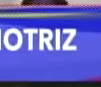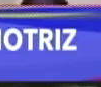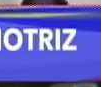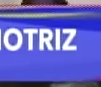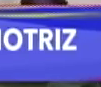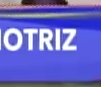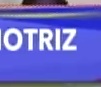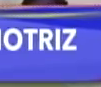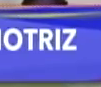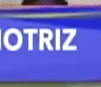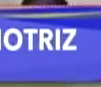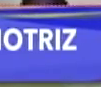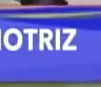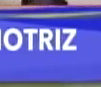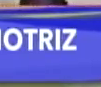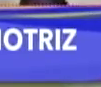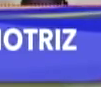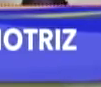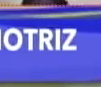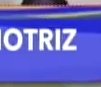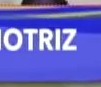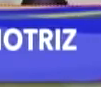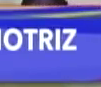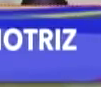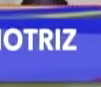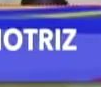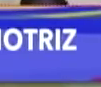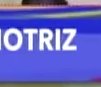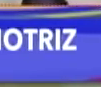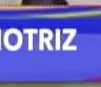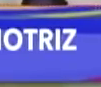vicepresidenta ejecutiva, nuestro gobernador